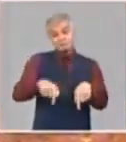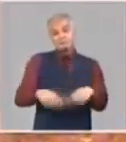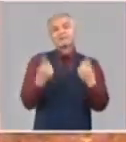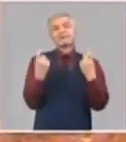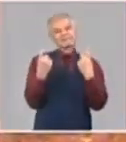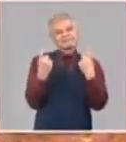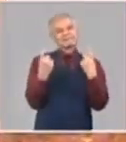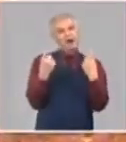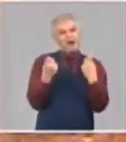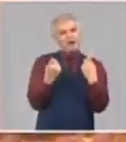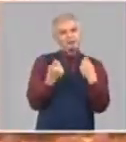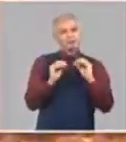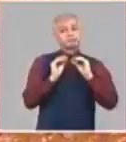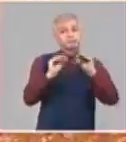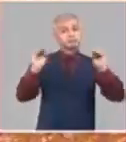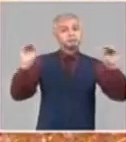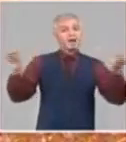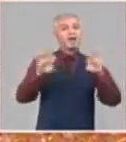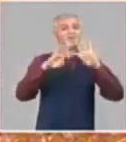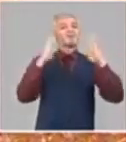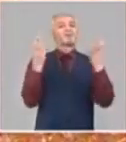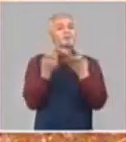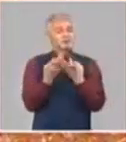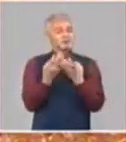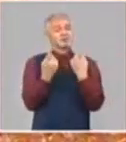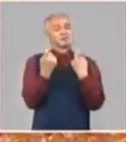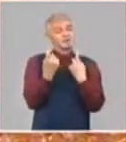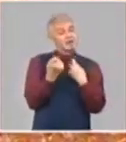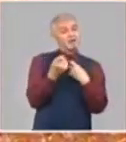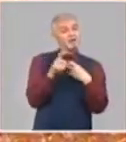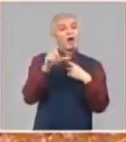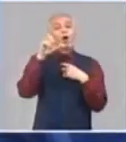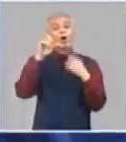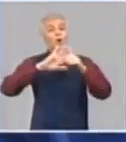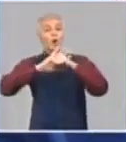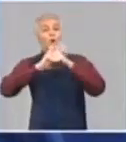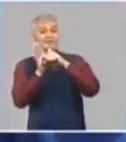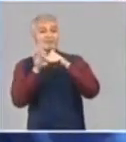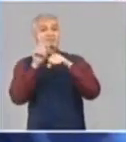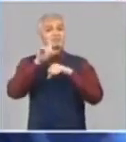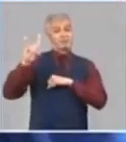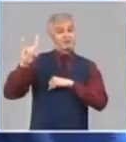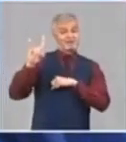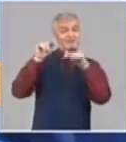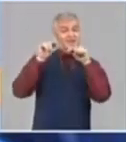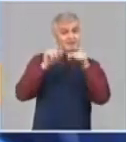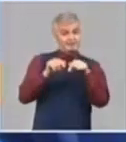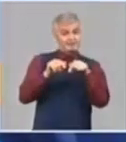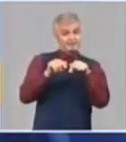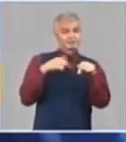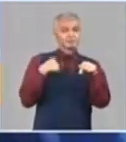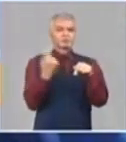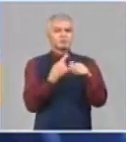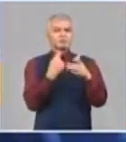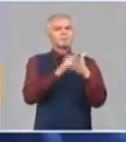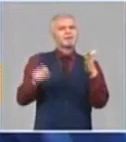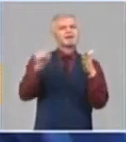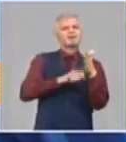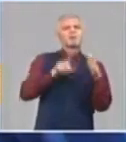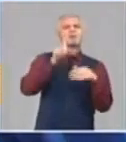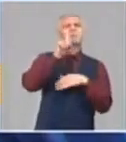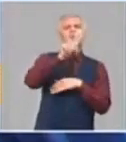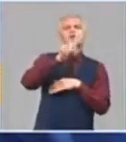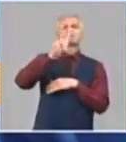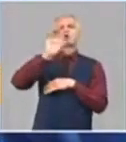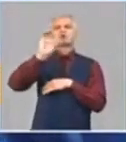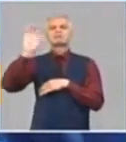el abastecimiento diario a la familia cubana ante la COVID-19. En un primer momento nos planificamos para unas 1.200